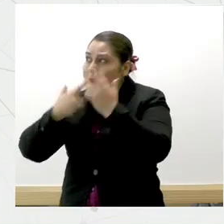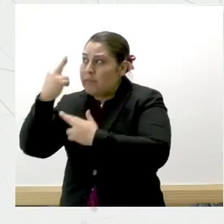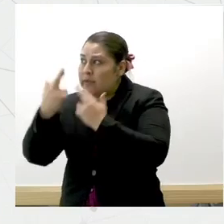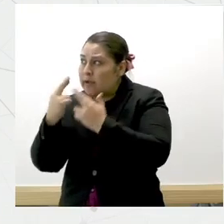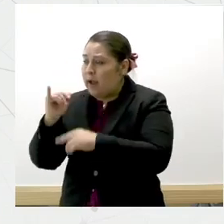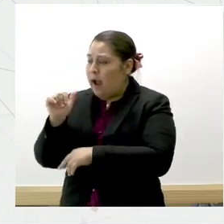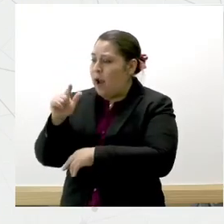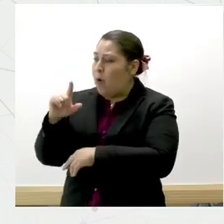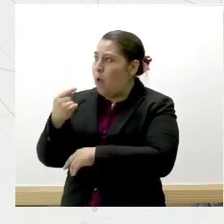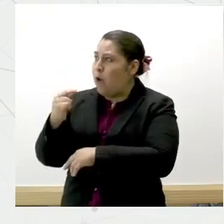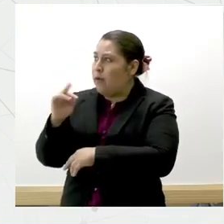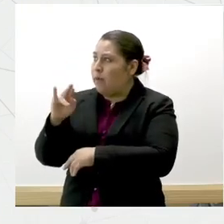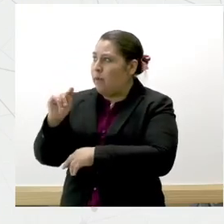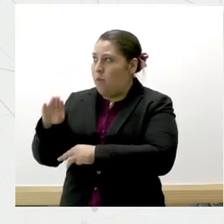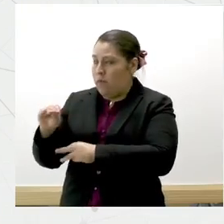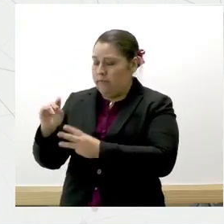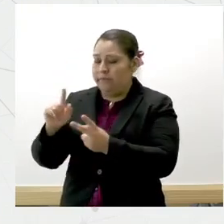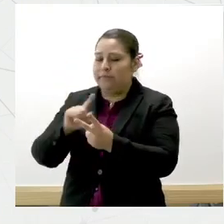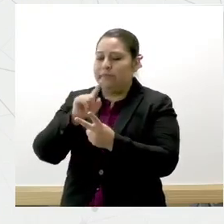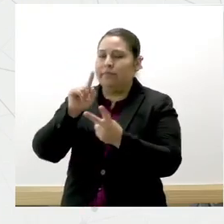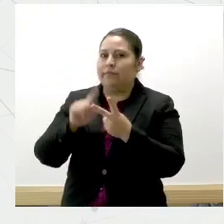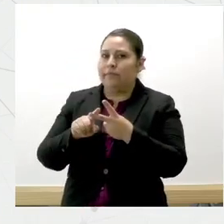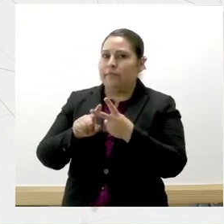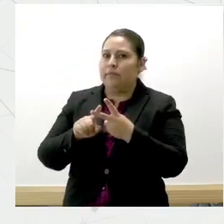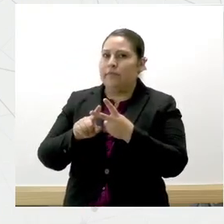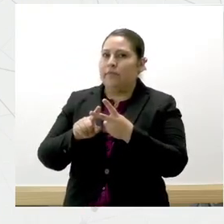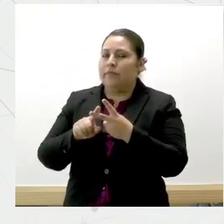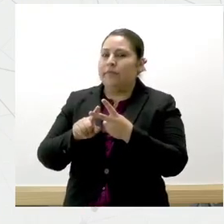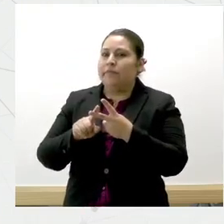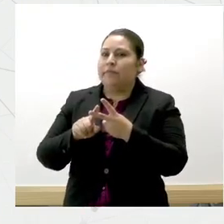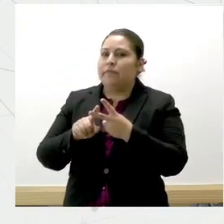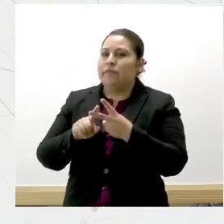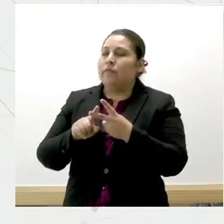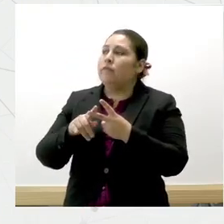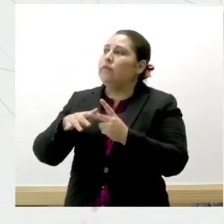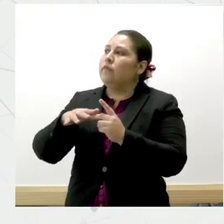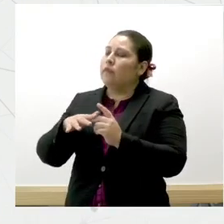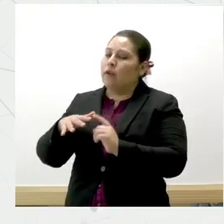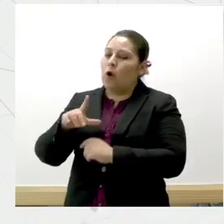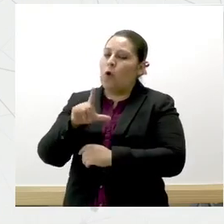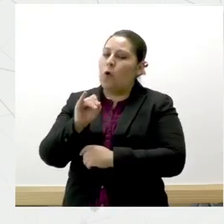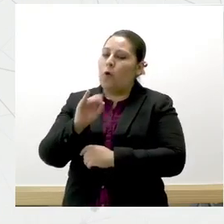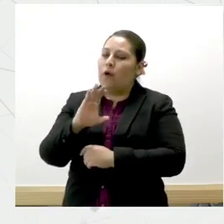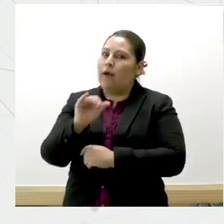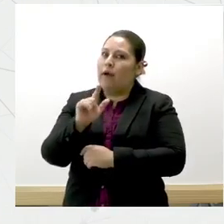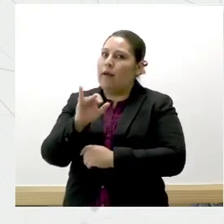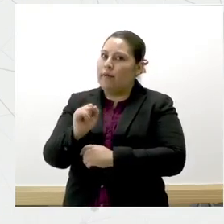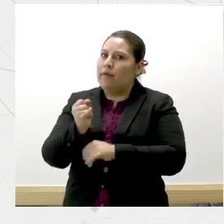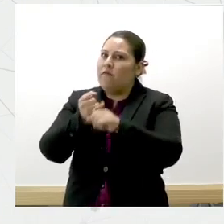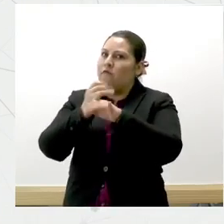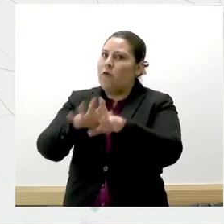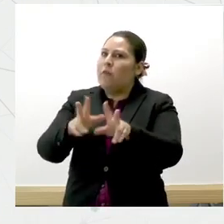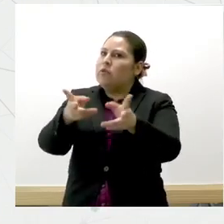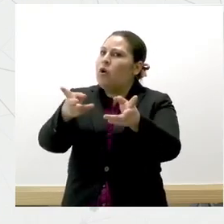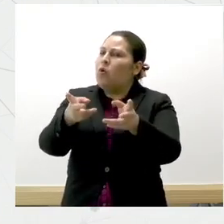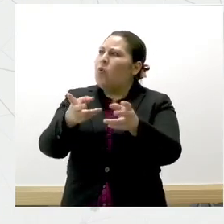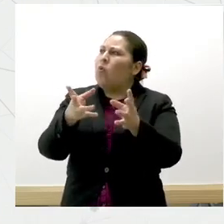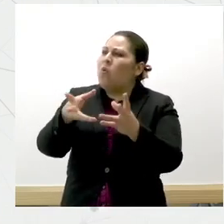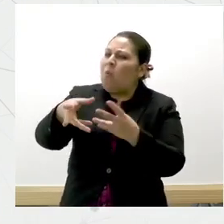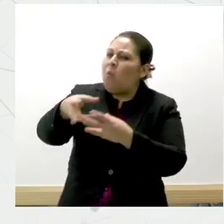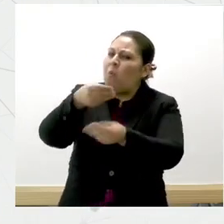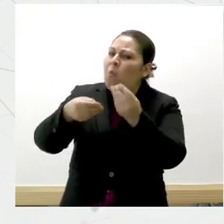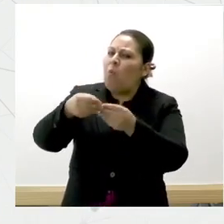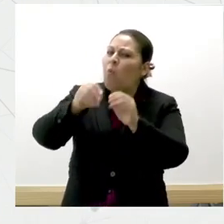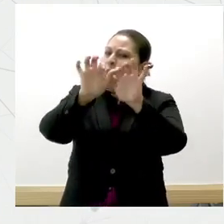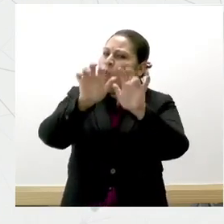primera. Luego, ¿en qué momento la red Localis obtiene la información? ¿Qué tipo de información recaban? ¿Quién procesa